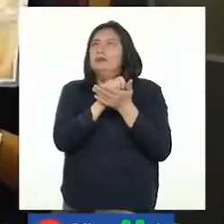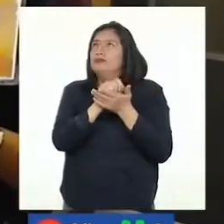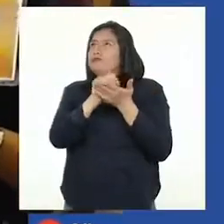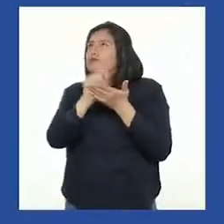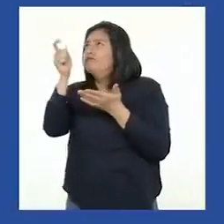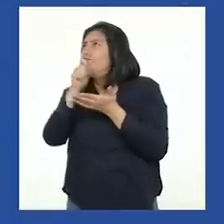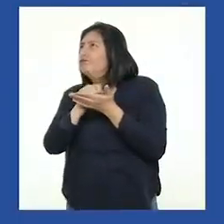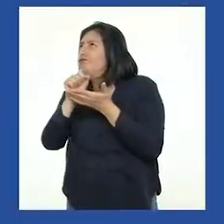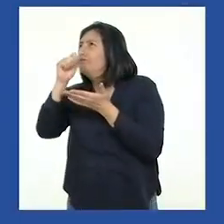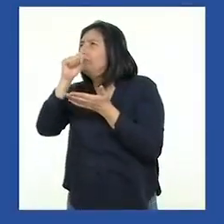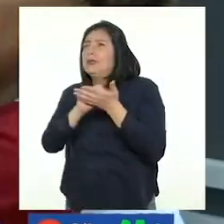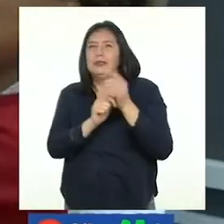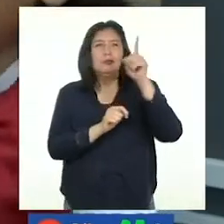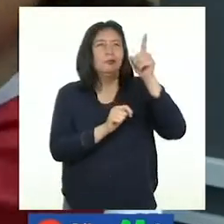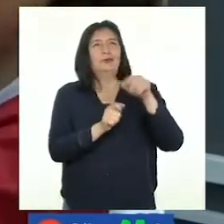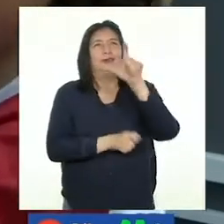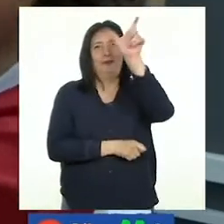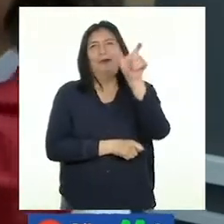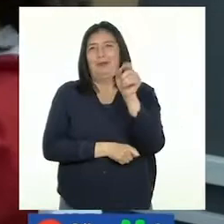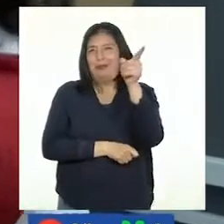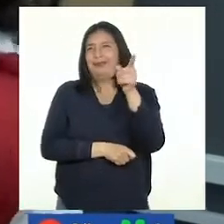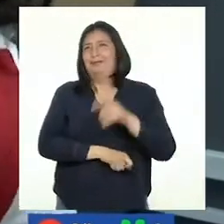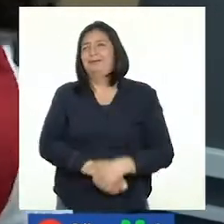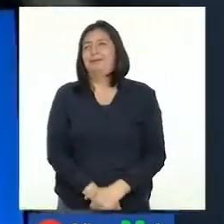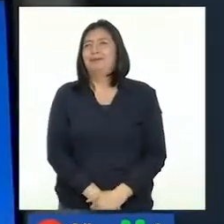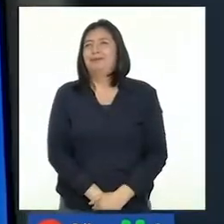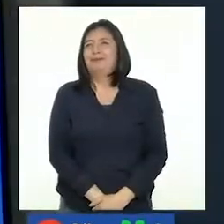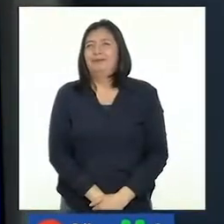indicadores y pudo obtener este mapa.